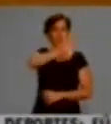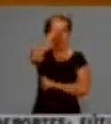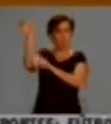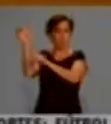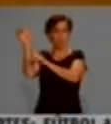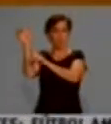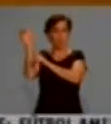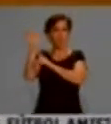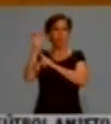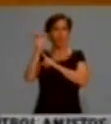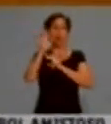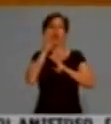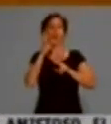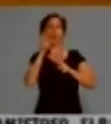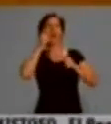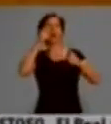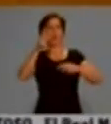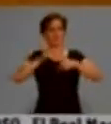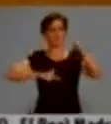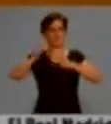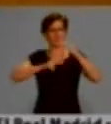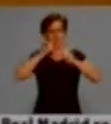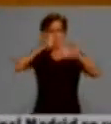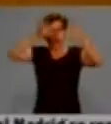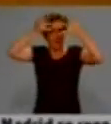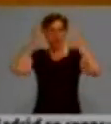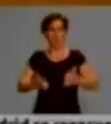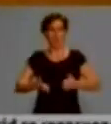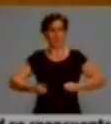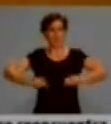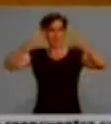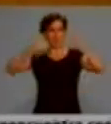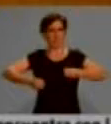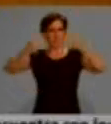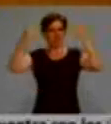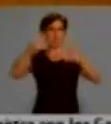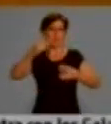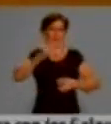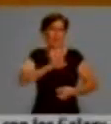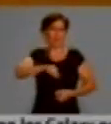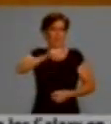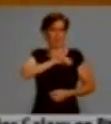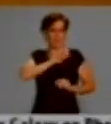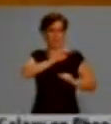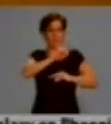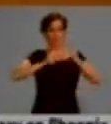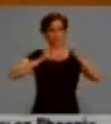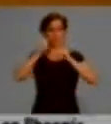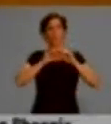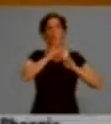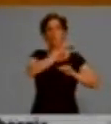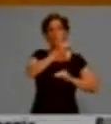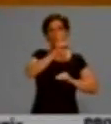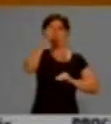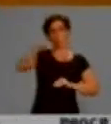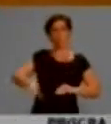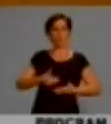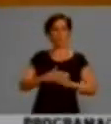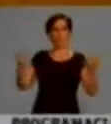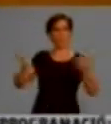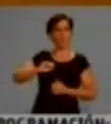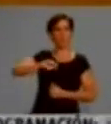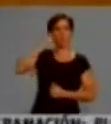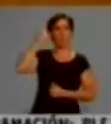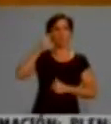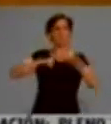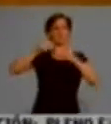se construían tantos proyectos faraónicos en la España del boom inmobiliario. Según su hombre de confianza, para